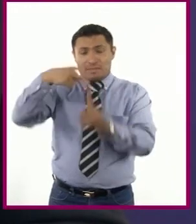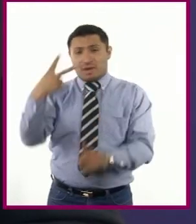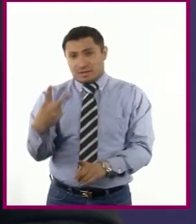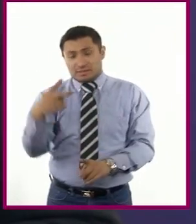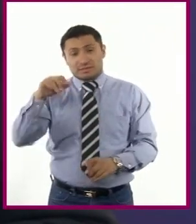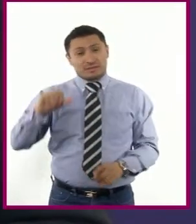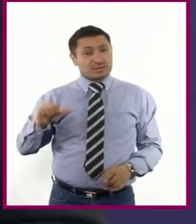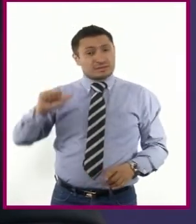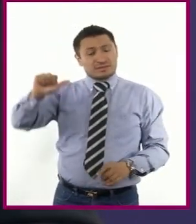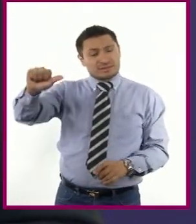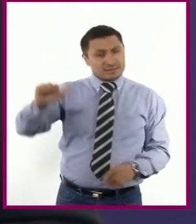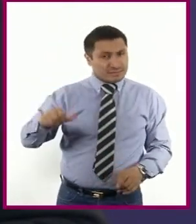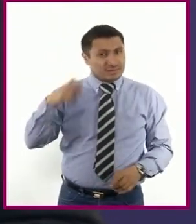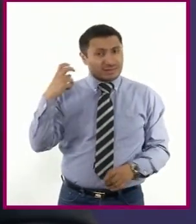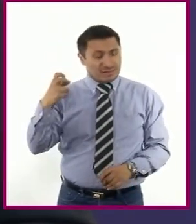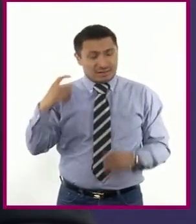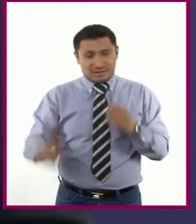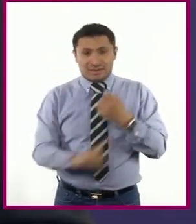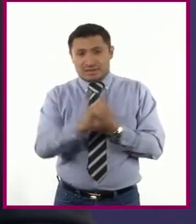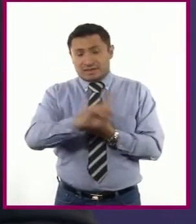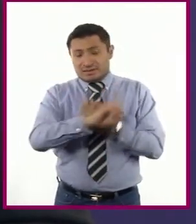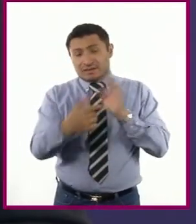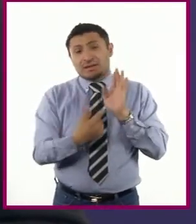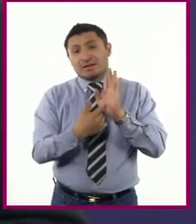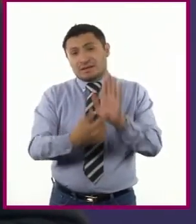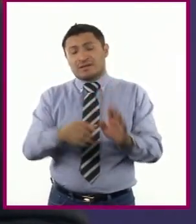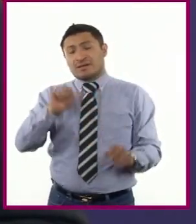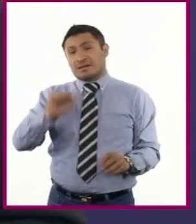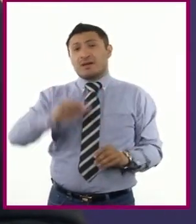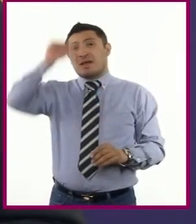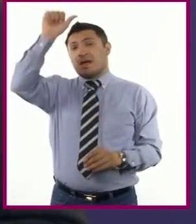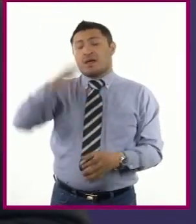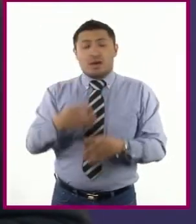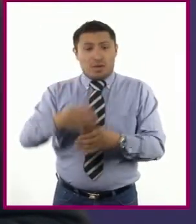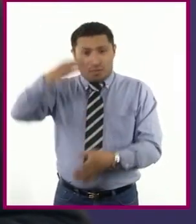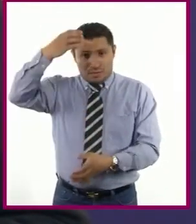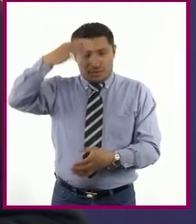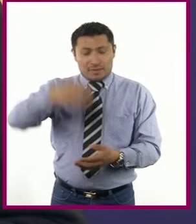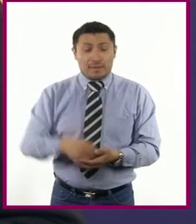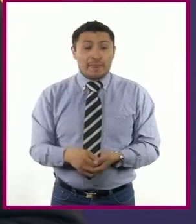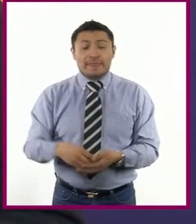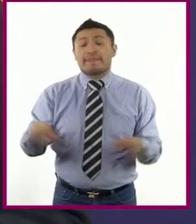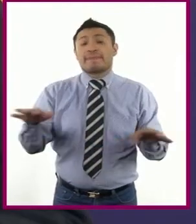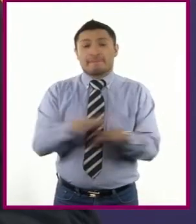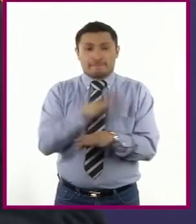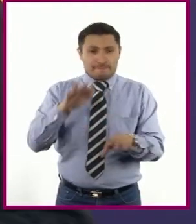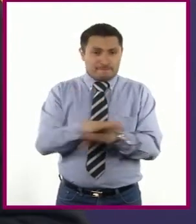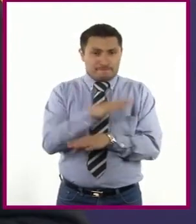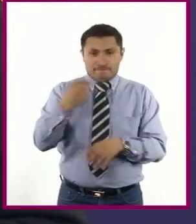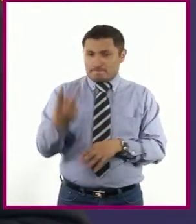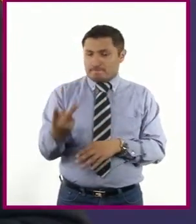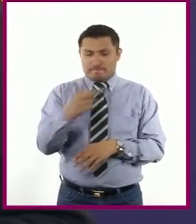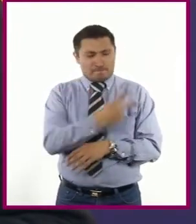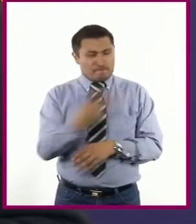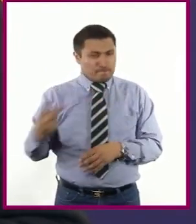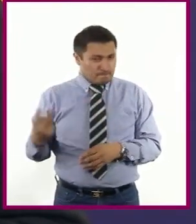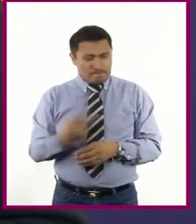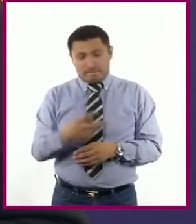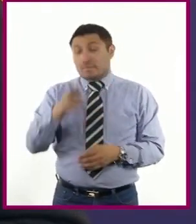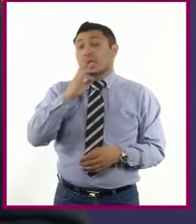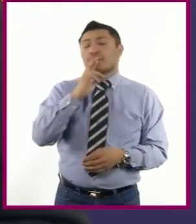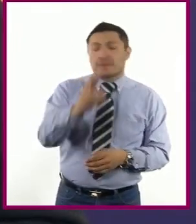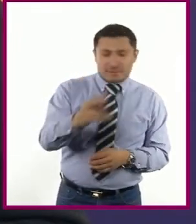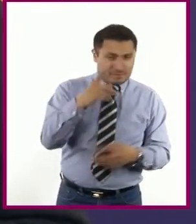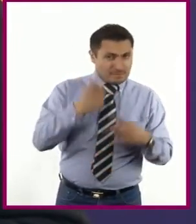ancho, que en este problema representa la altura del cilindro. Sustituyendo ambos valores y resolviendo